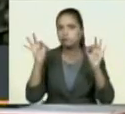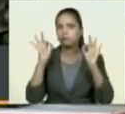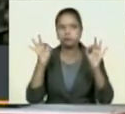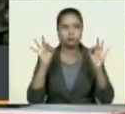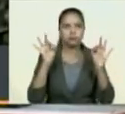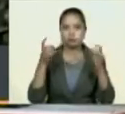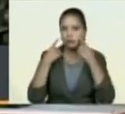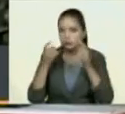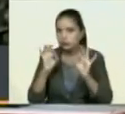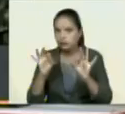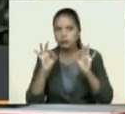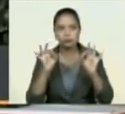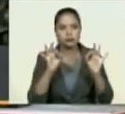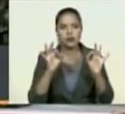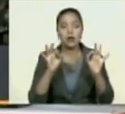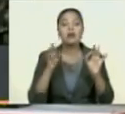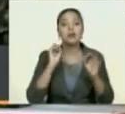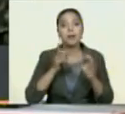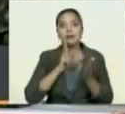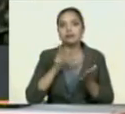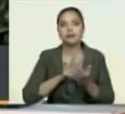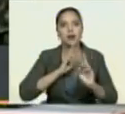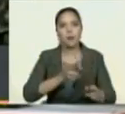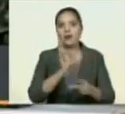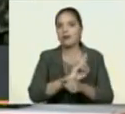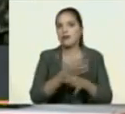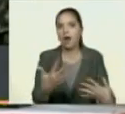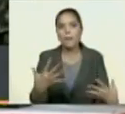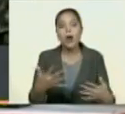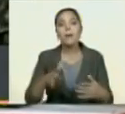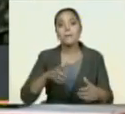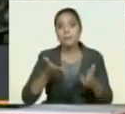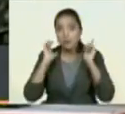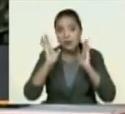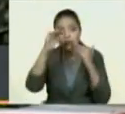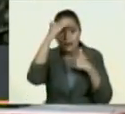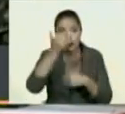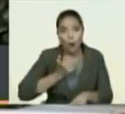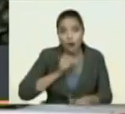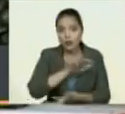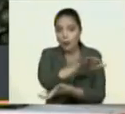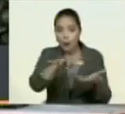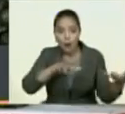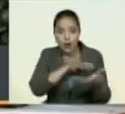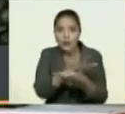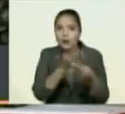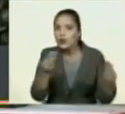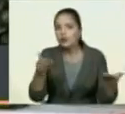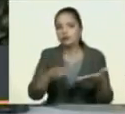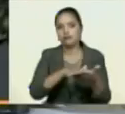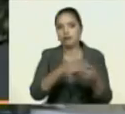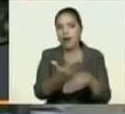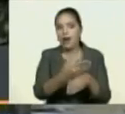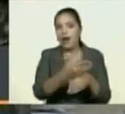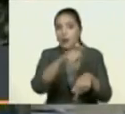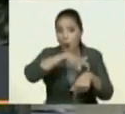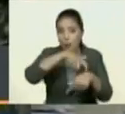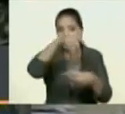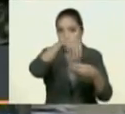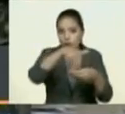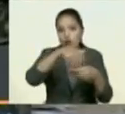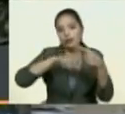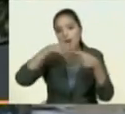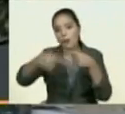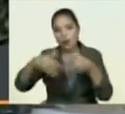y de reacción inmediata que permita atender cualquier incidencia que se presente antes, durante y después del